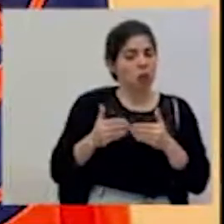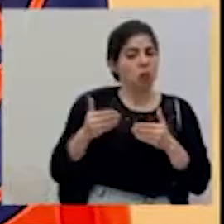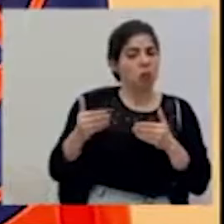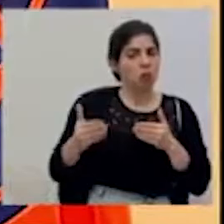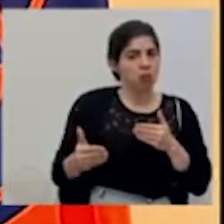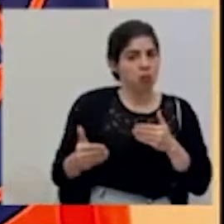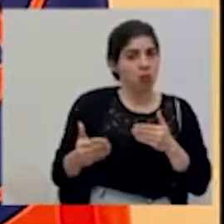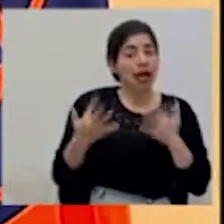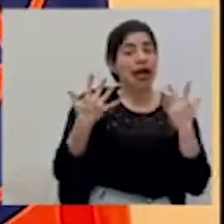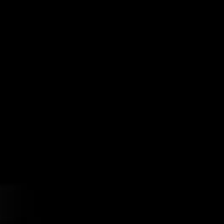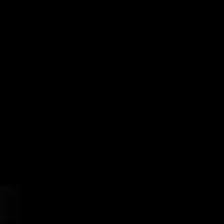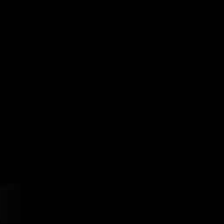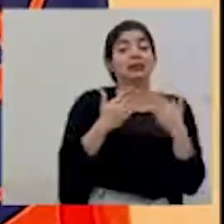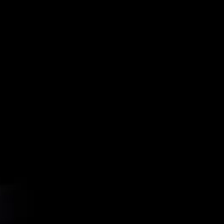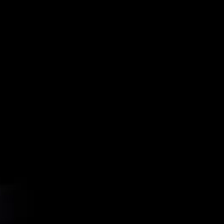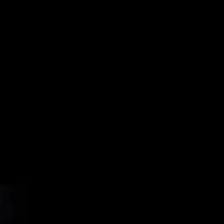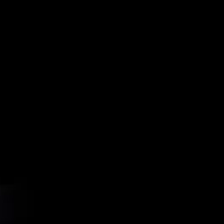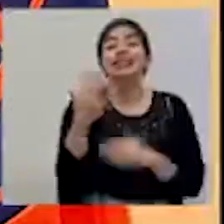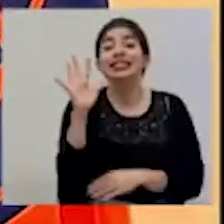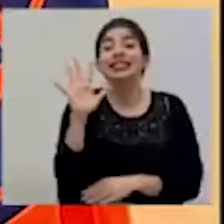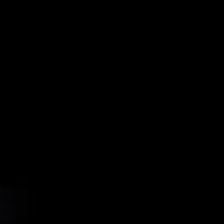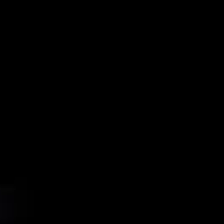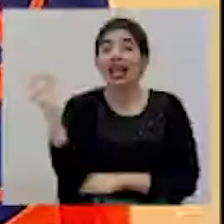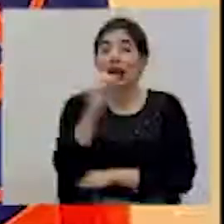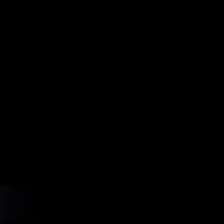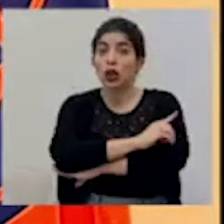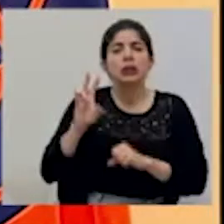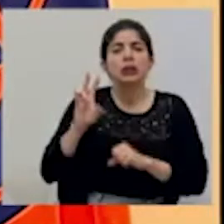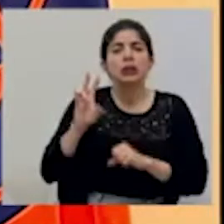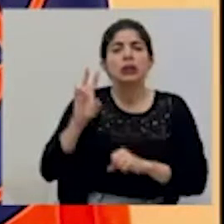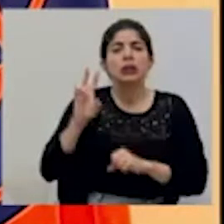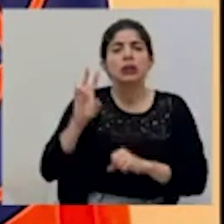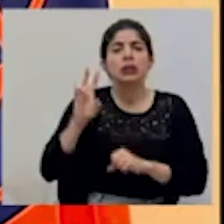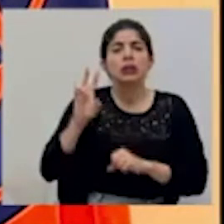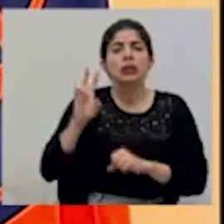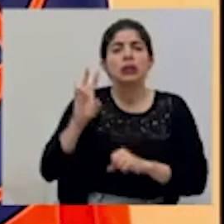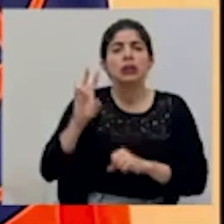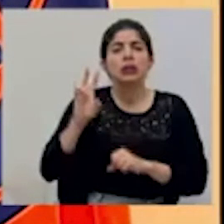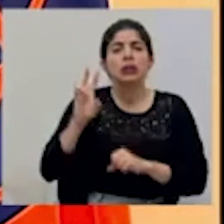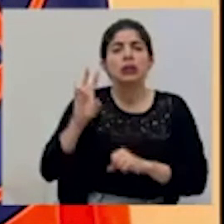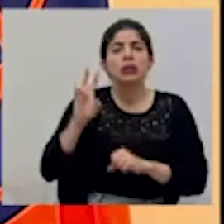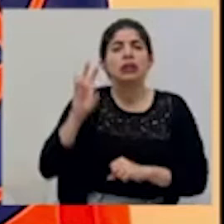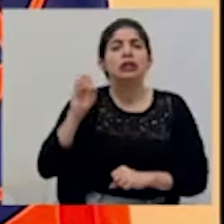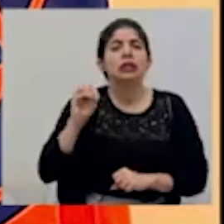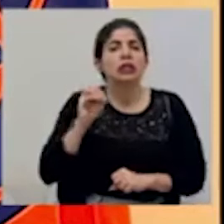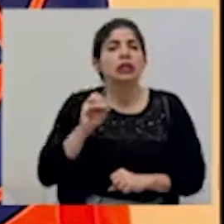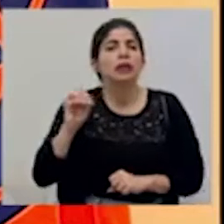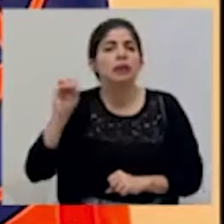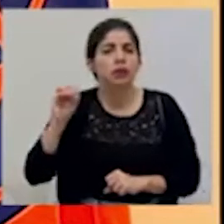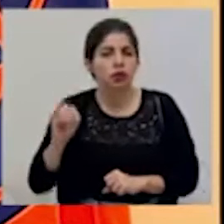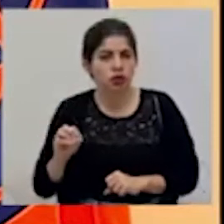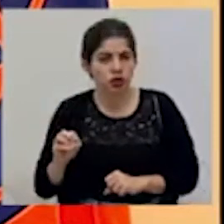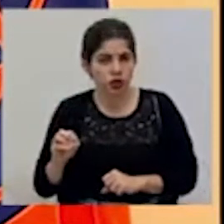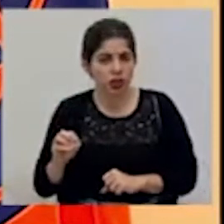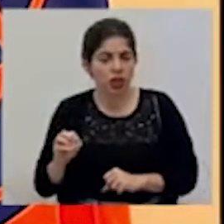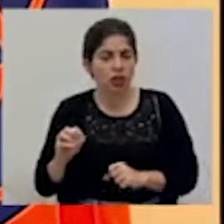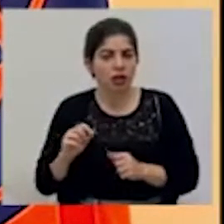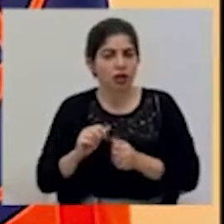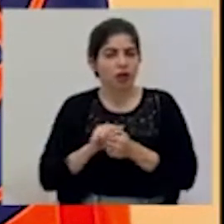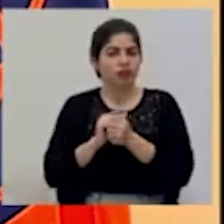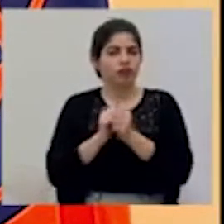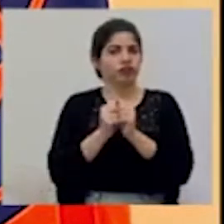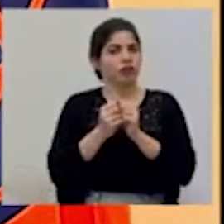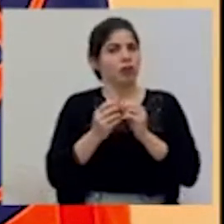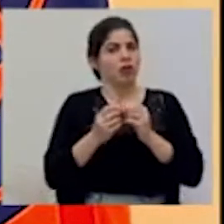A 5 días tiene un pronóstico, una probabilidad del 70% de desarrollarse